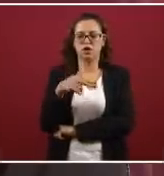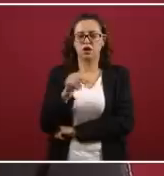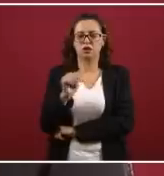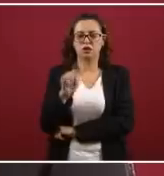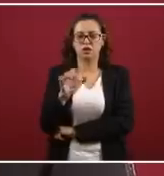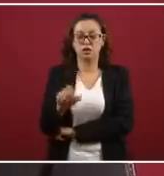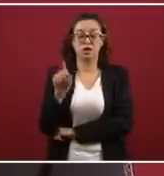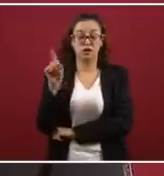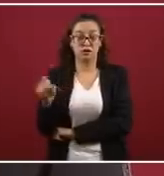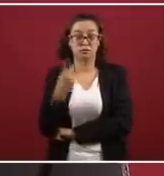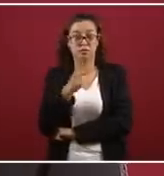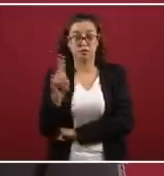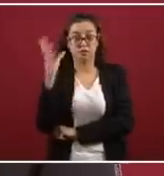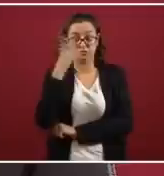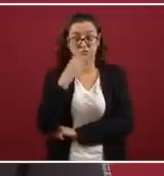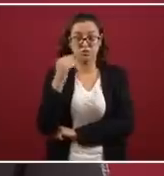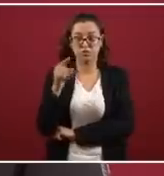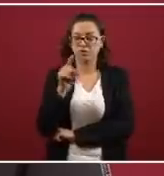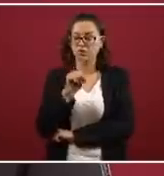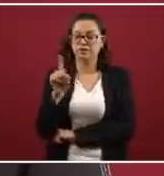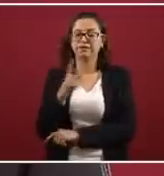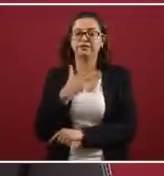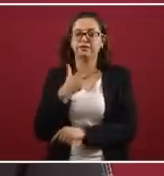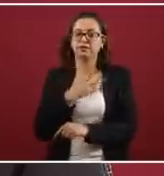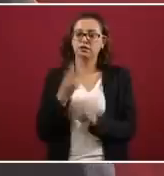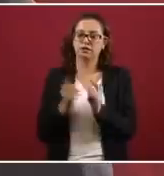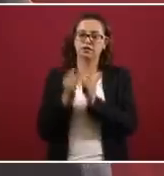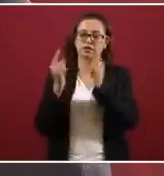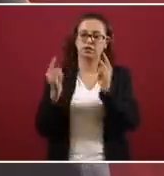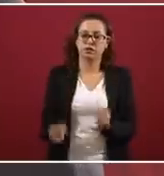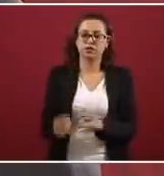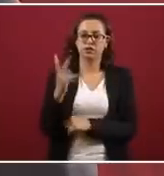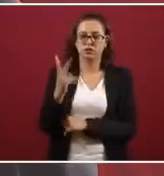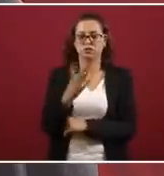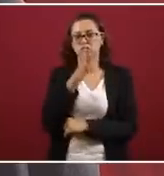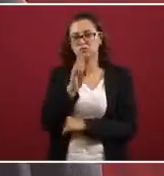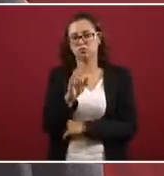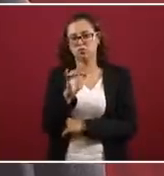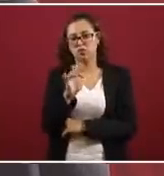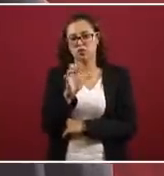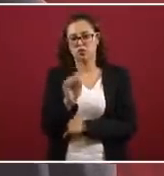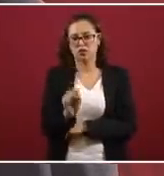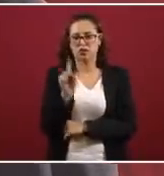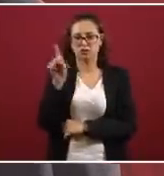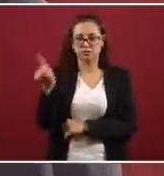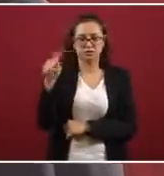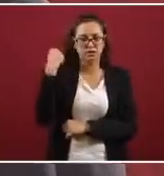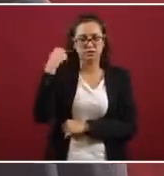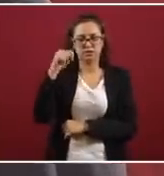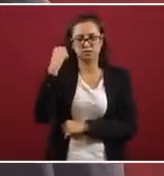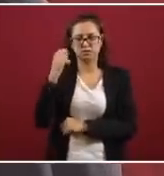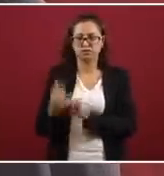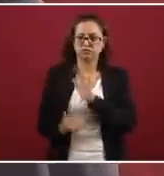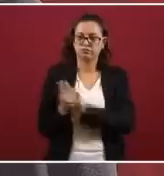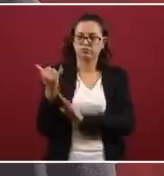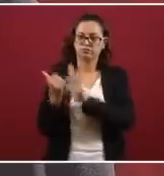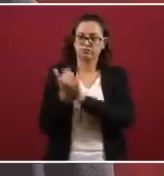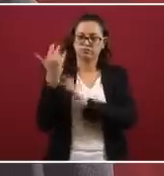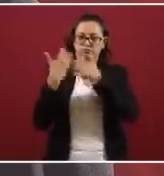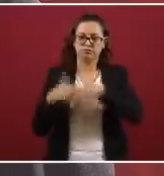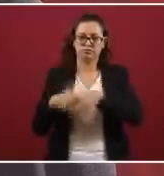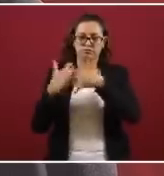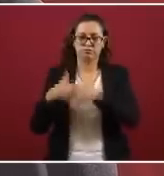Villahermosa, tiene un campamento en Dos Bocas, Paraíso, Tabasco, donde se está construyendo la nueva